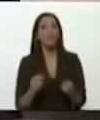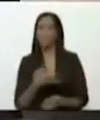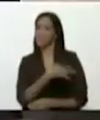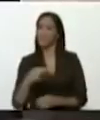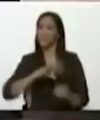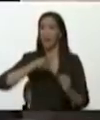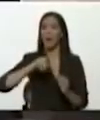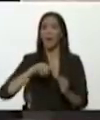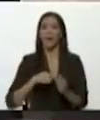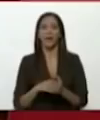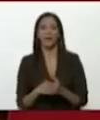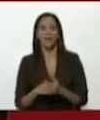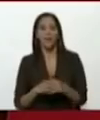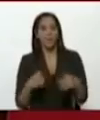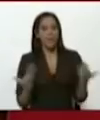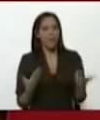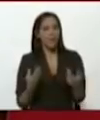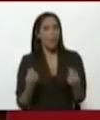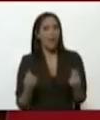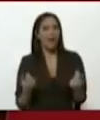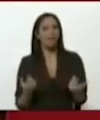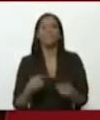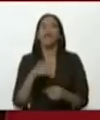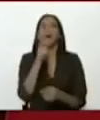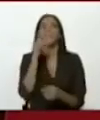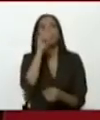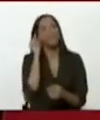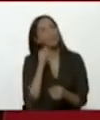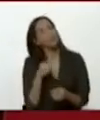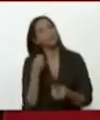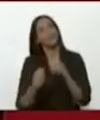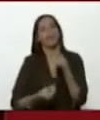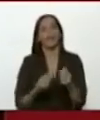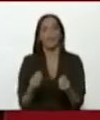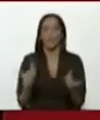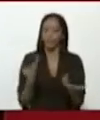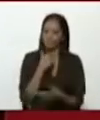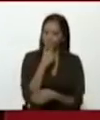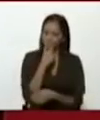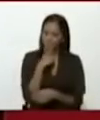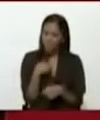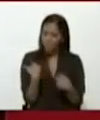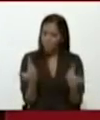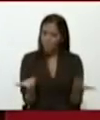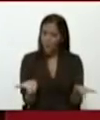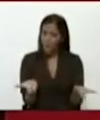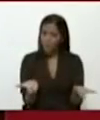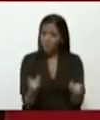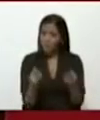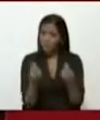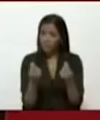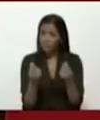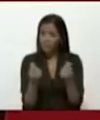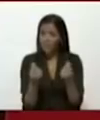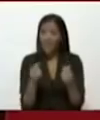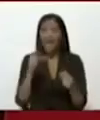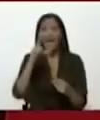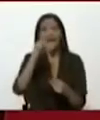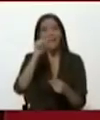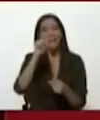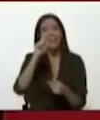robar. Pero ¿cuánto le costó? La pregunta que haríamos es, ¿cuánto le costó a Lara